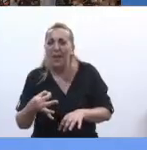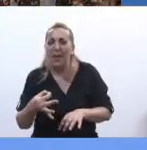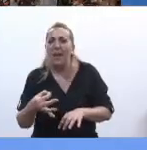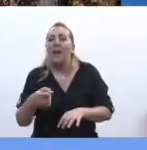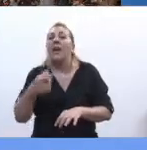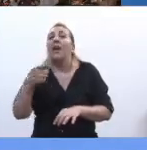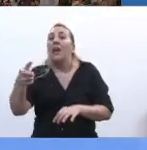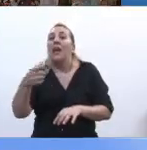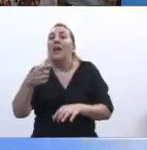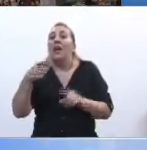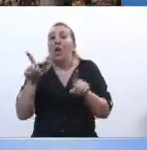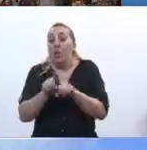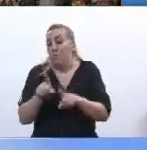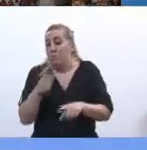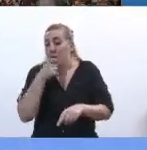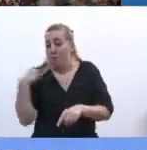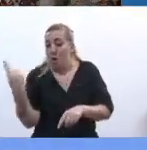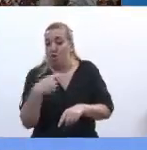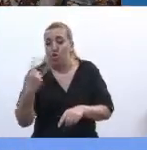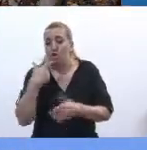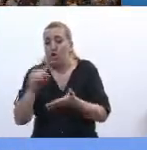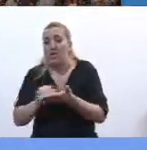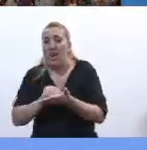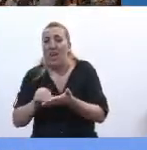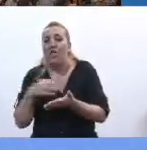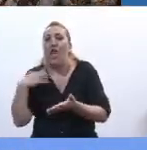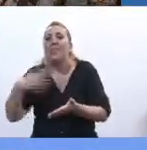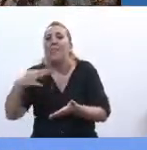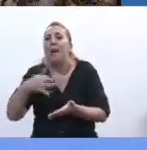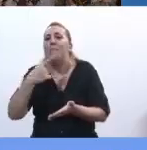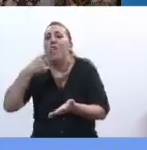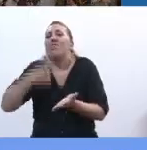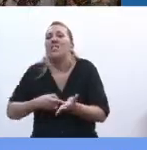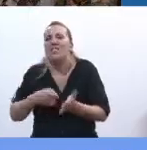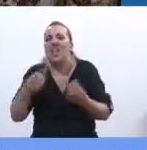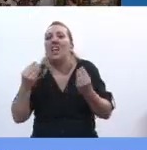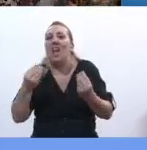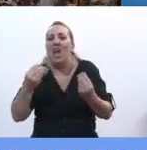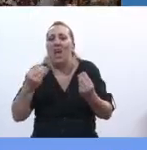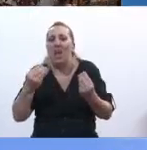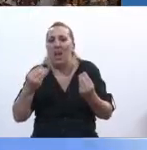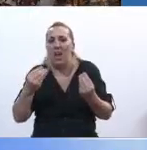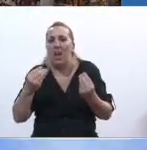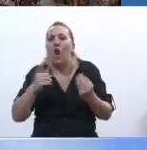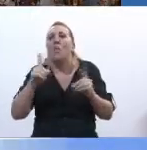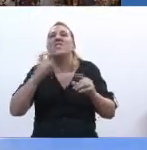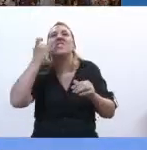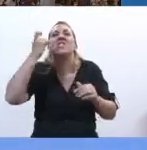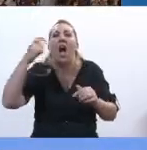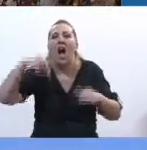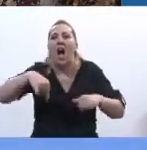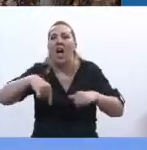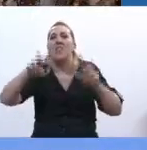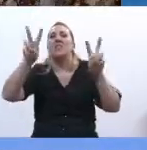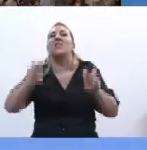que legislador es decir nosotras y nosotros debemos decidir ella no da la cuestión de la